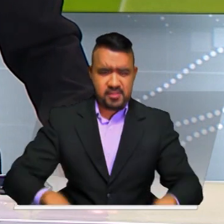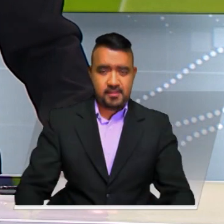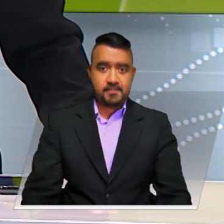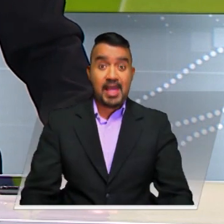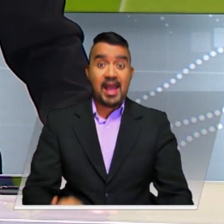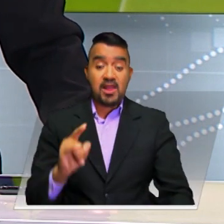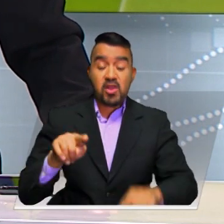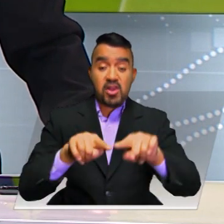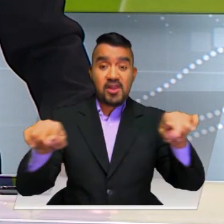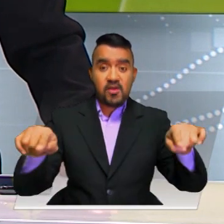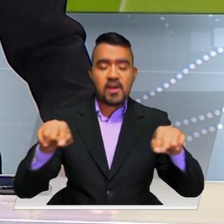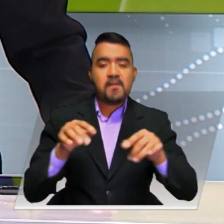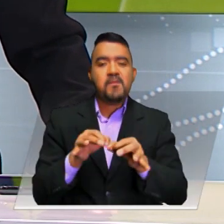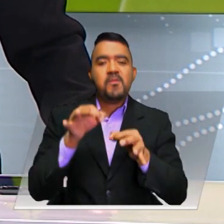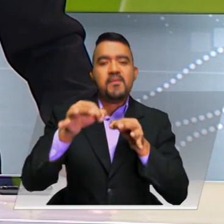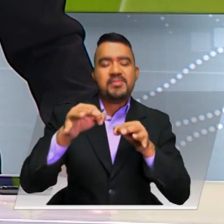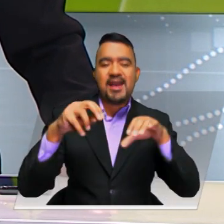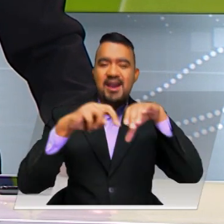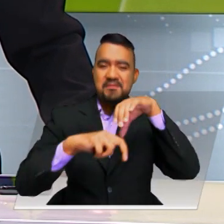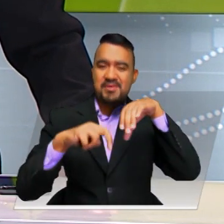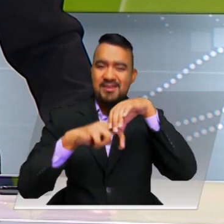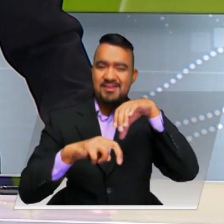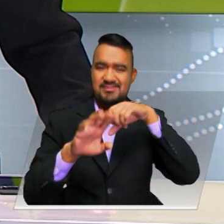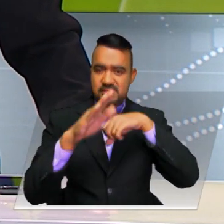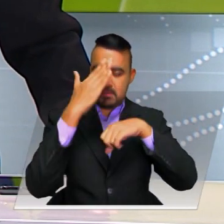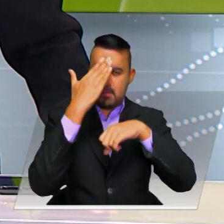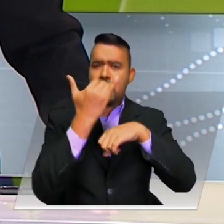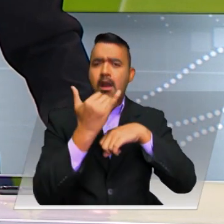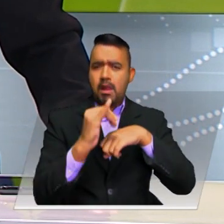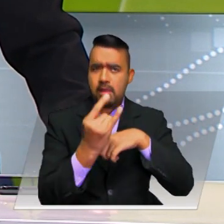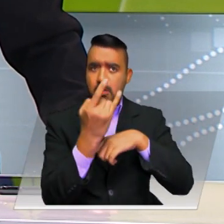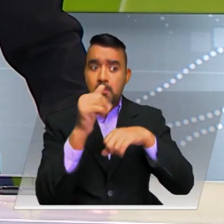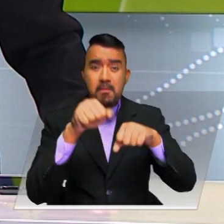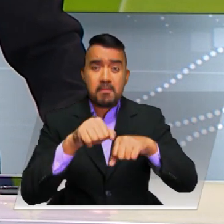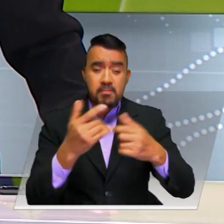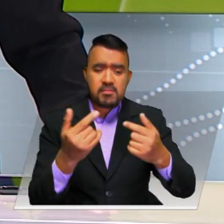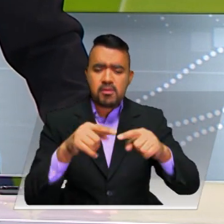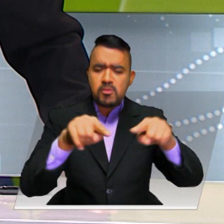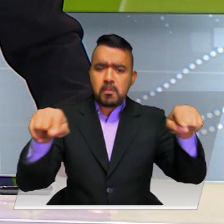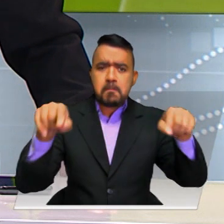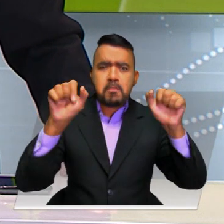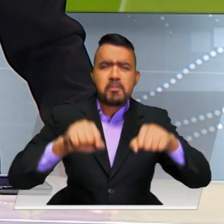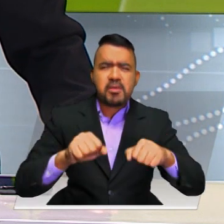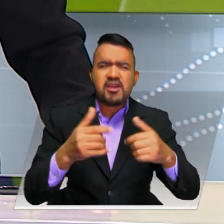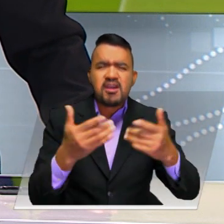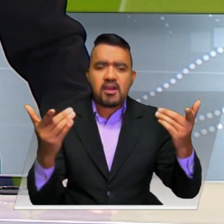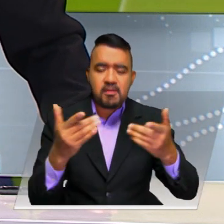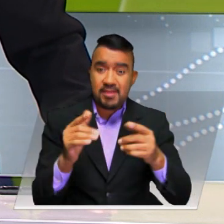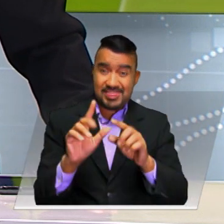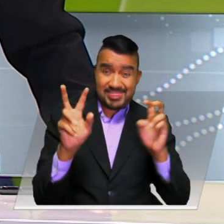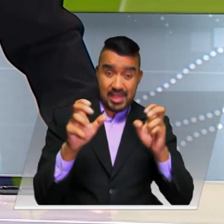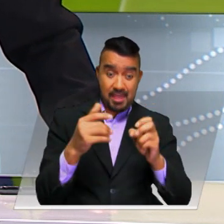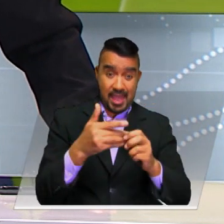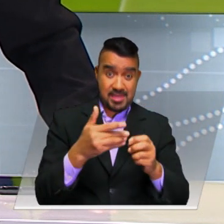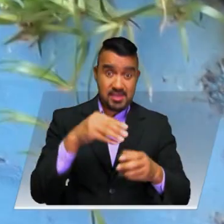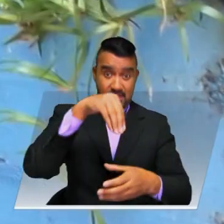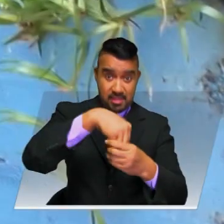la primera aula solar que pretende cerrar las brechas educativas entre las comunidades rurales y las